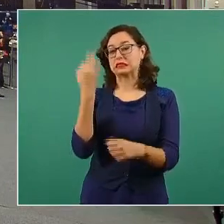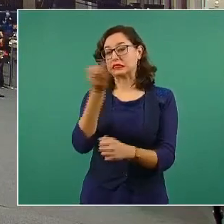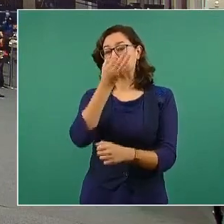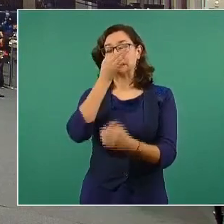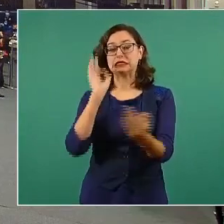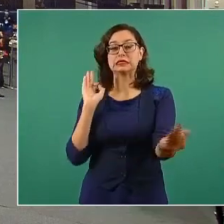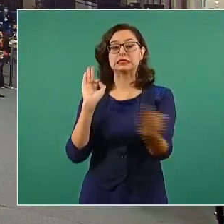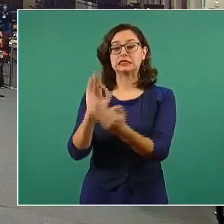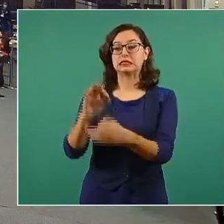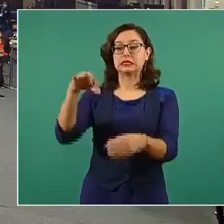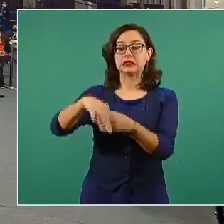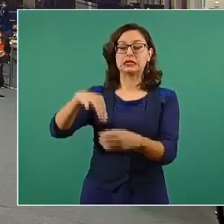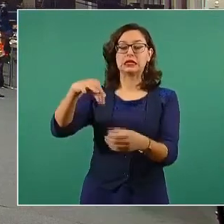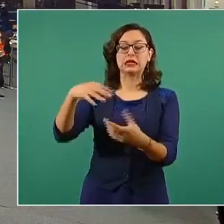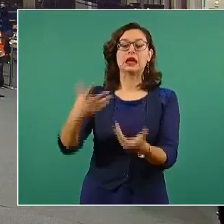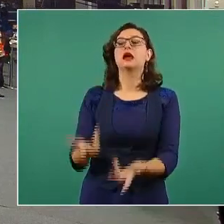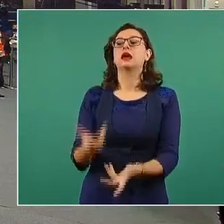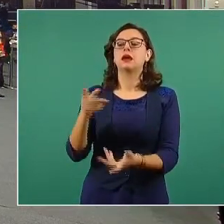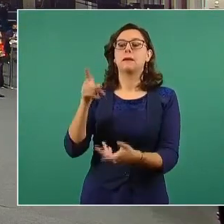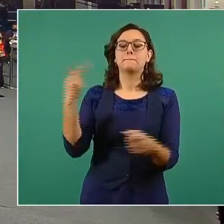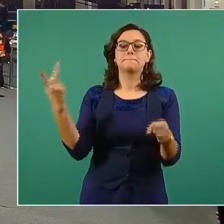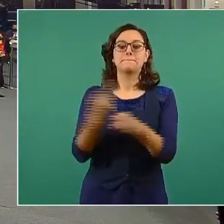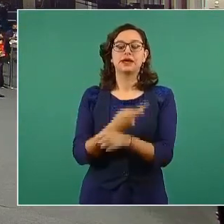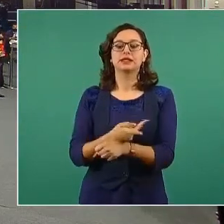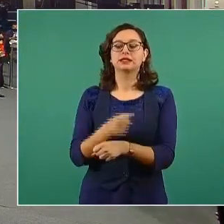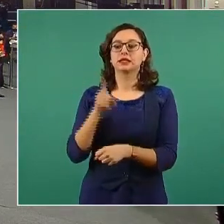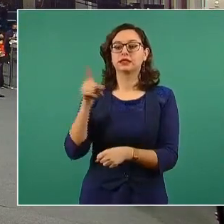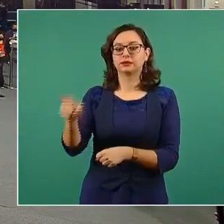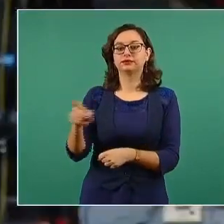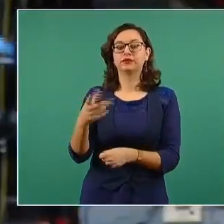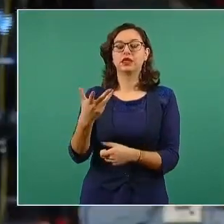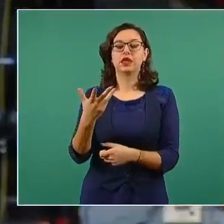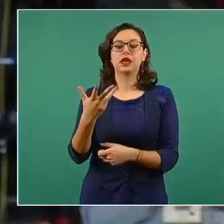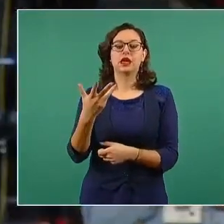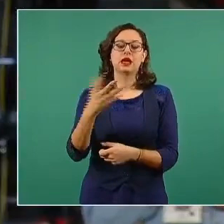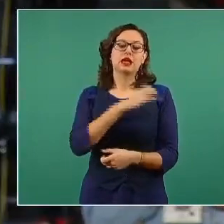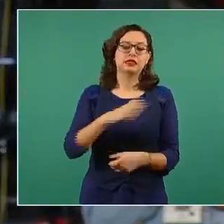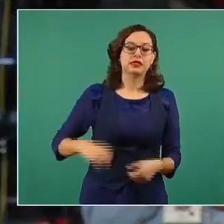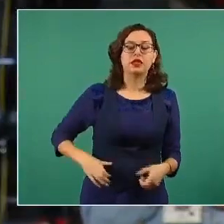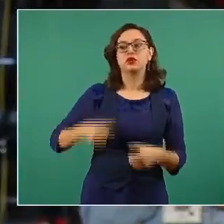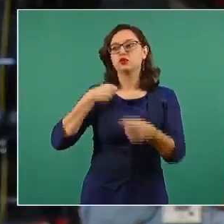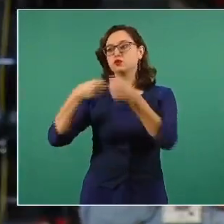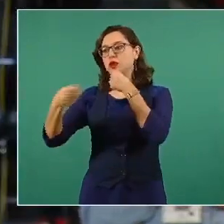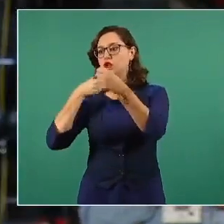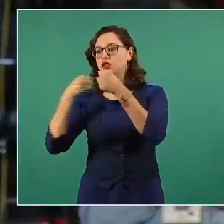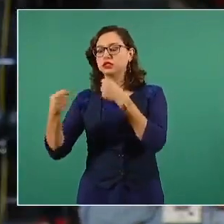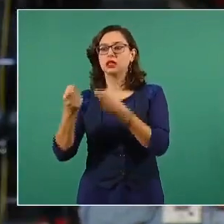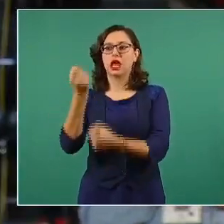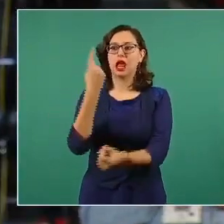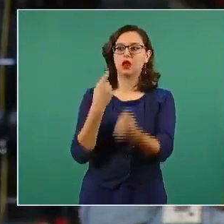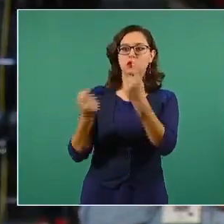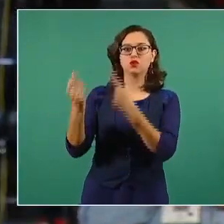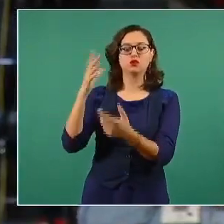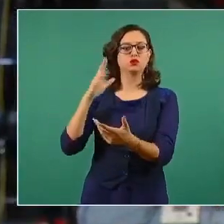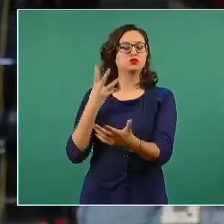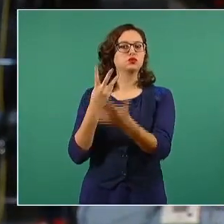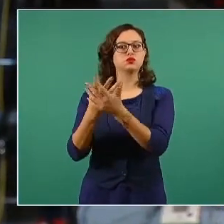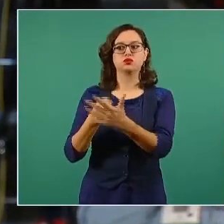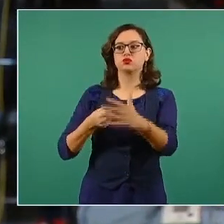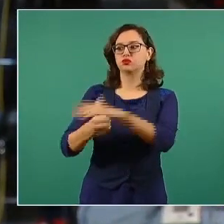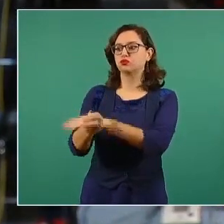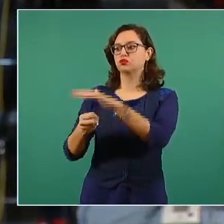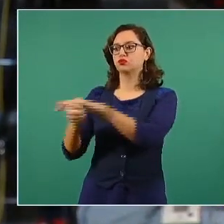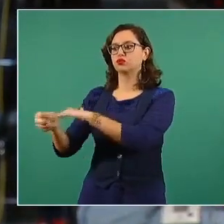ellos hay 5 periodistas. Hay 5 precandidatos y algunos periodistas. Es posible que el presidente Daniel Ortega, que